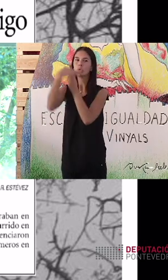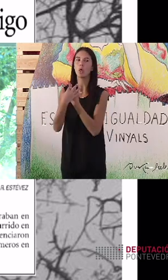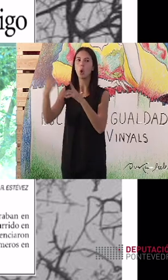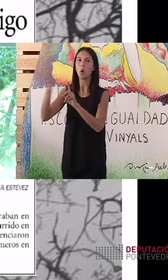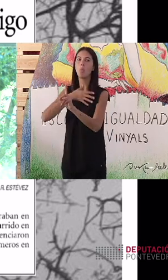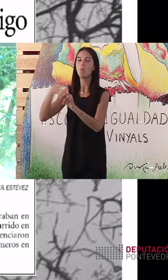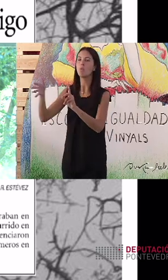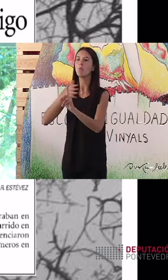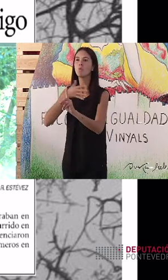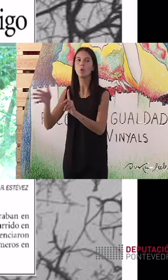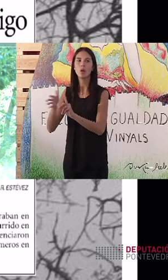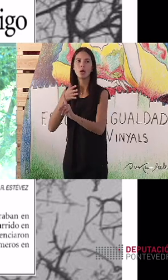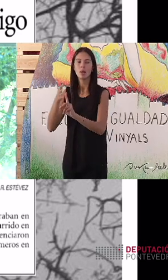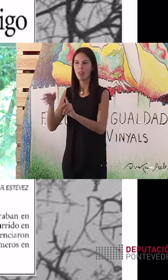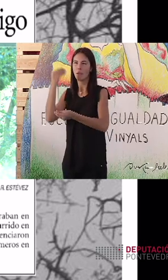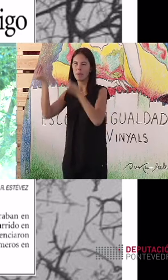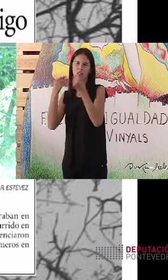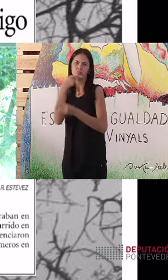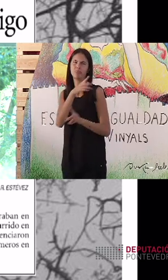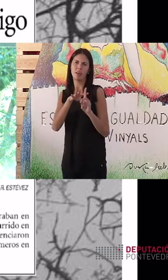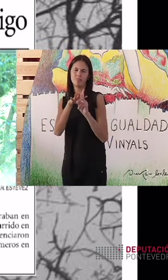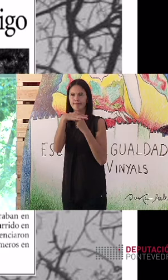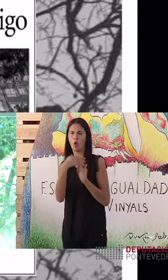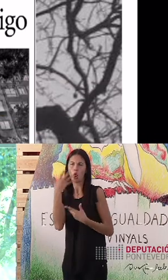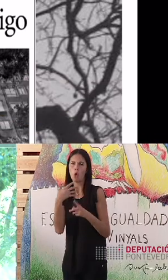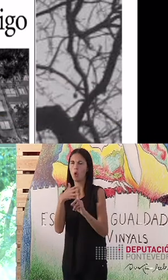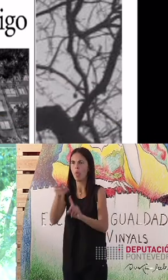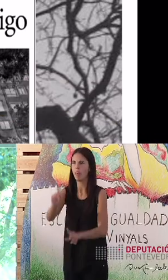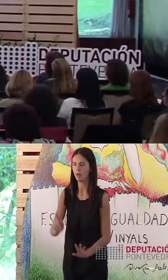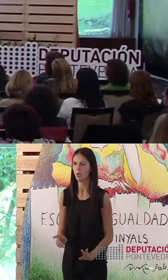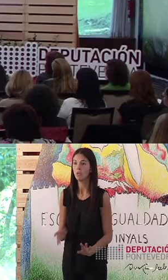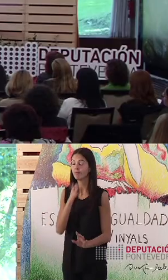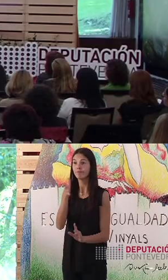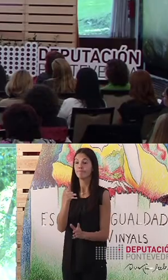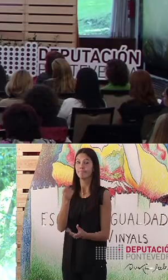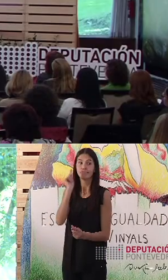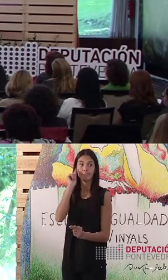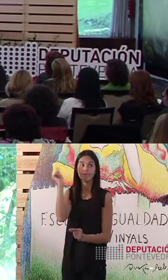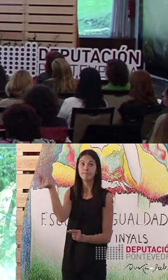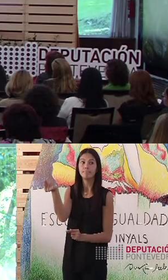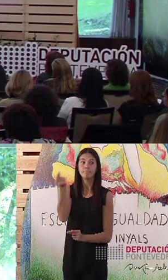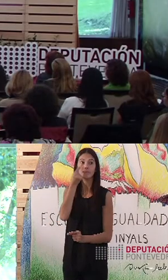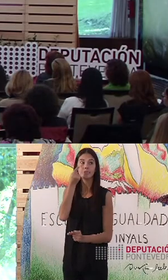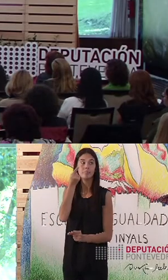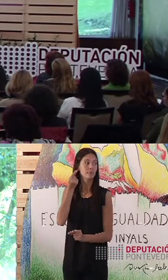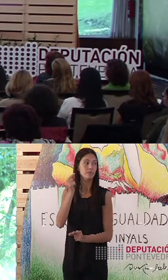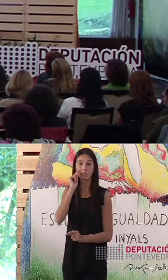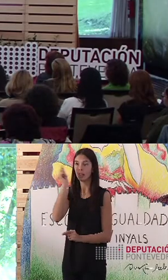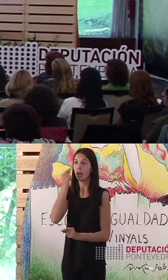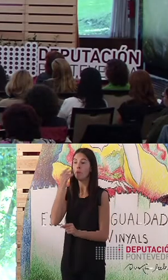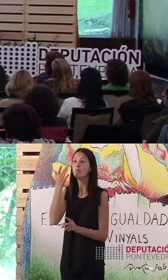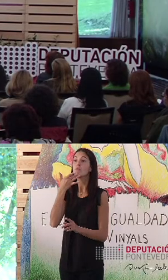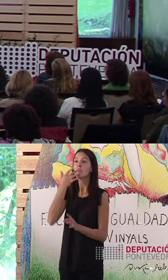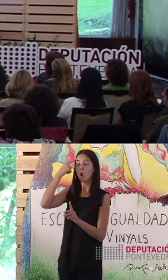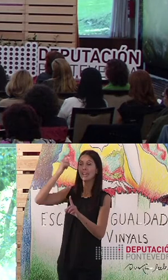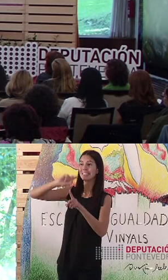sexa aínda non considerada unha situación de violencia. Non foi detectada E ante, cando se lle comentou o psiquiatra,